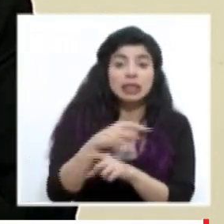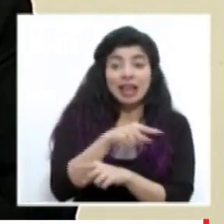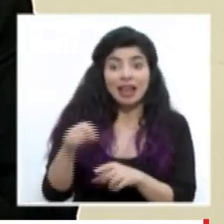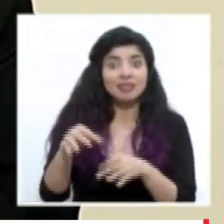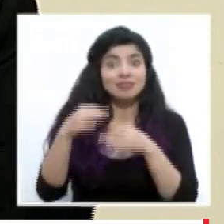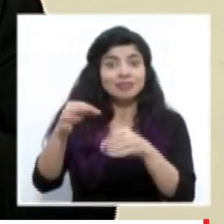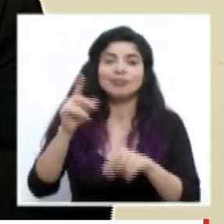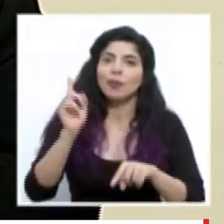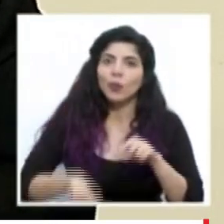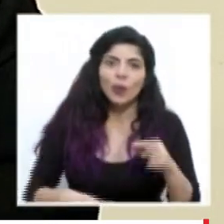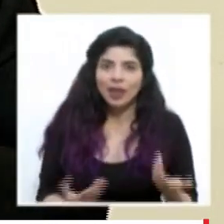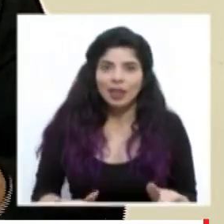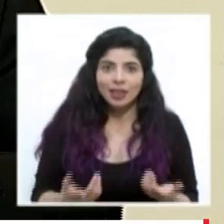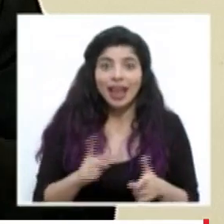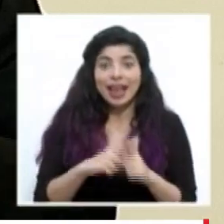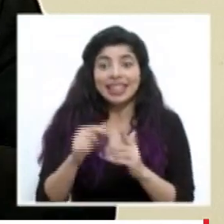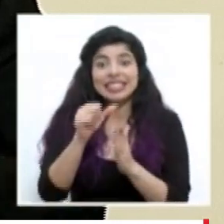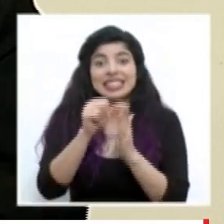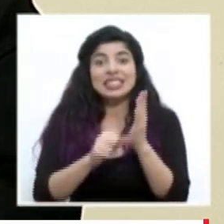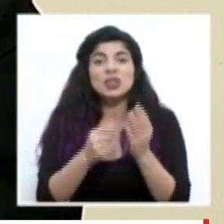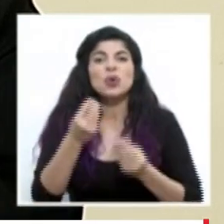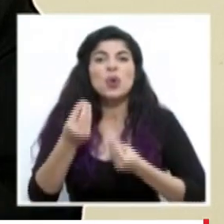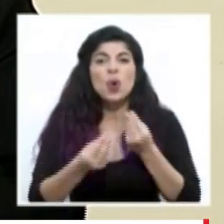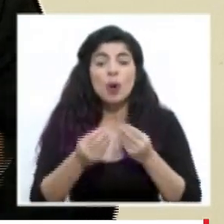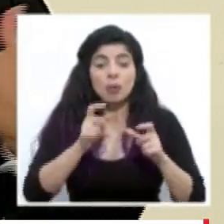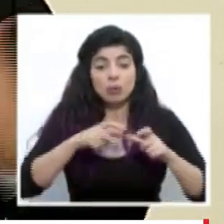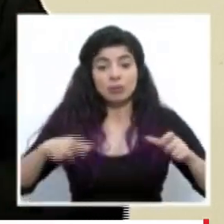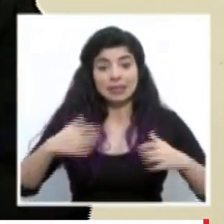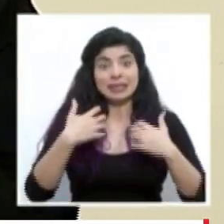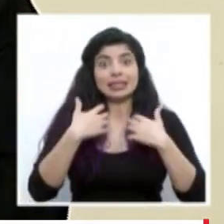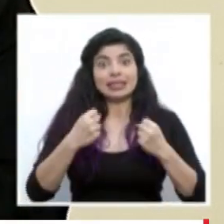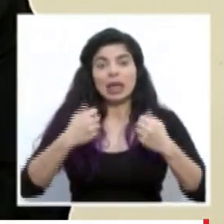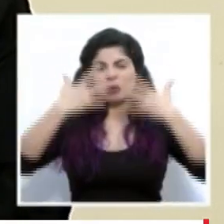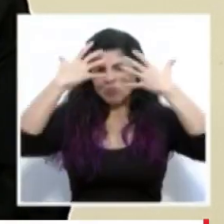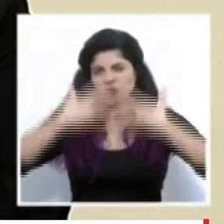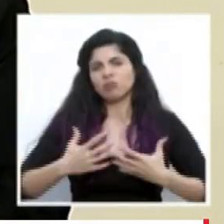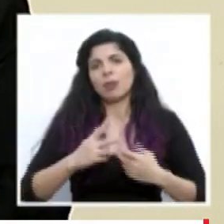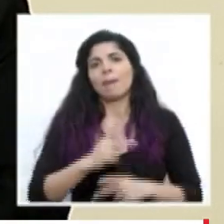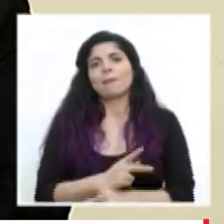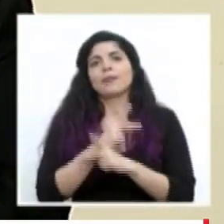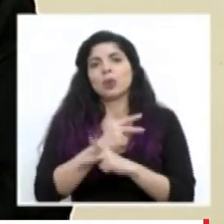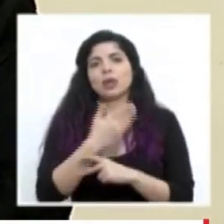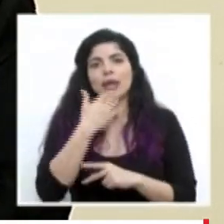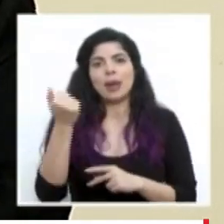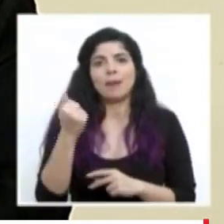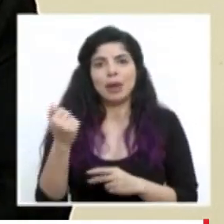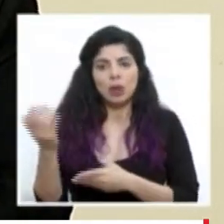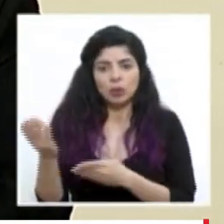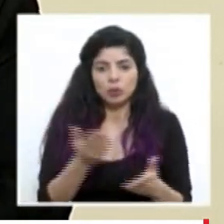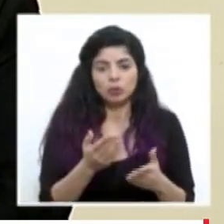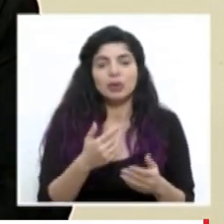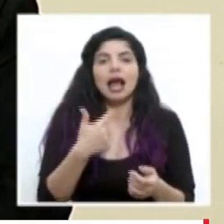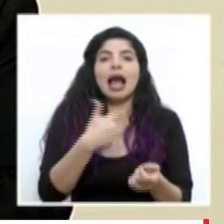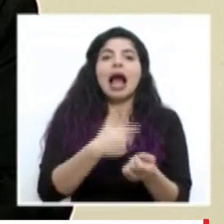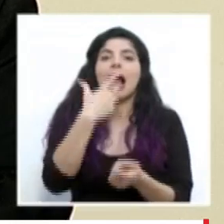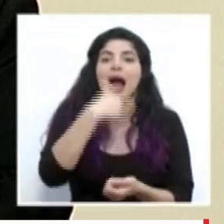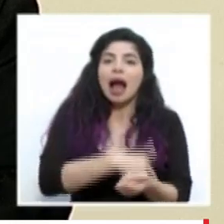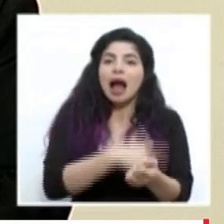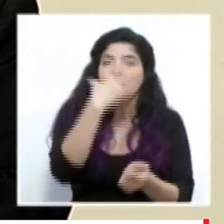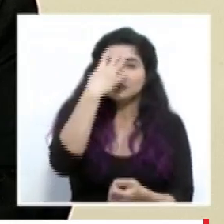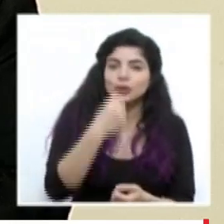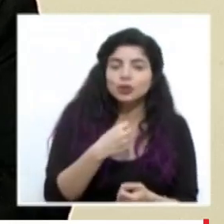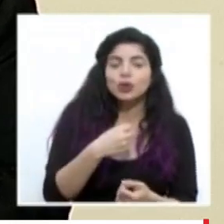pueden esperar. Entonces, en esas cirugías lo ideal es que todo el personal de salud se proteja lo más posible, tanto el anestesiólogo como